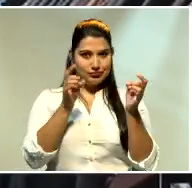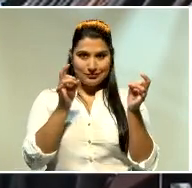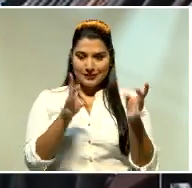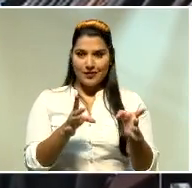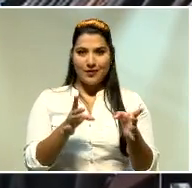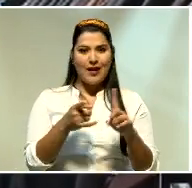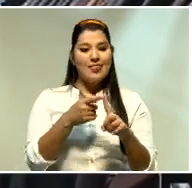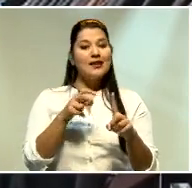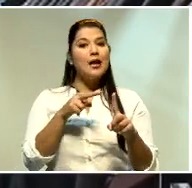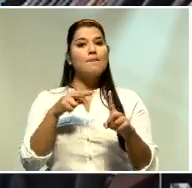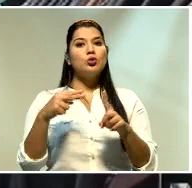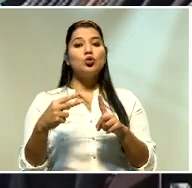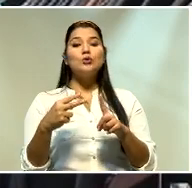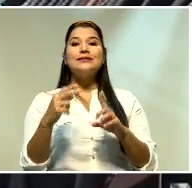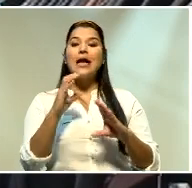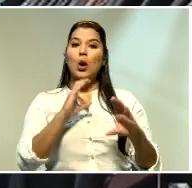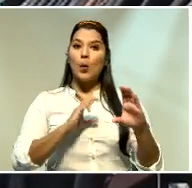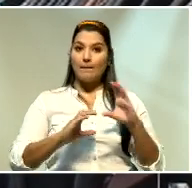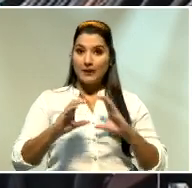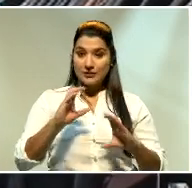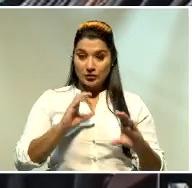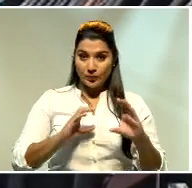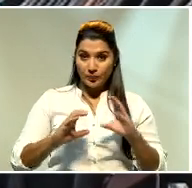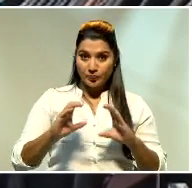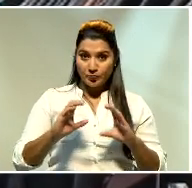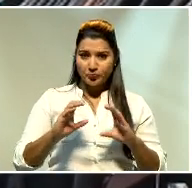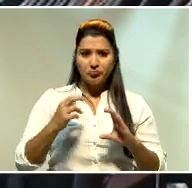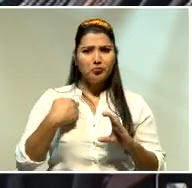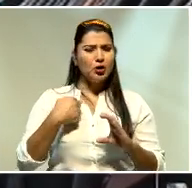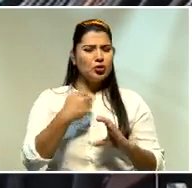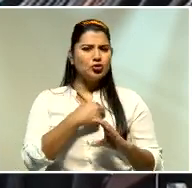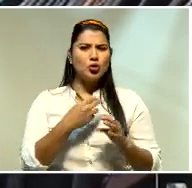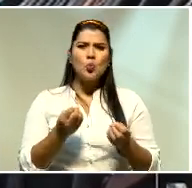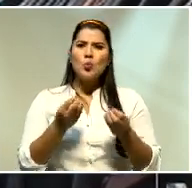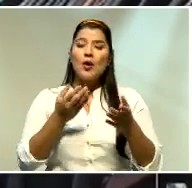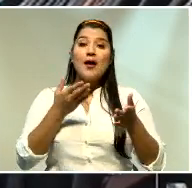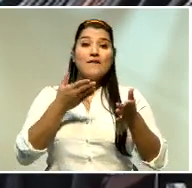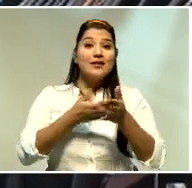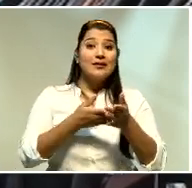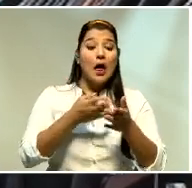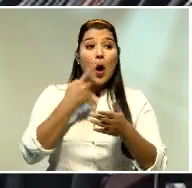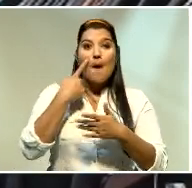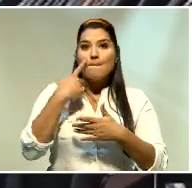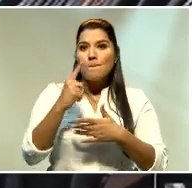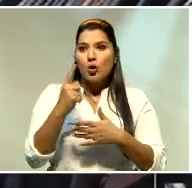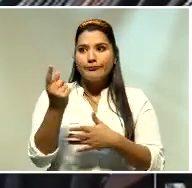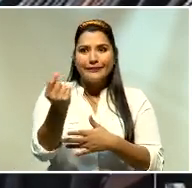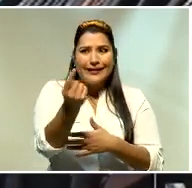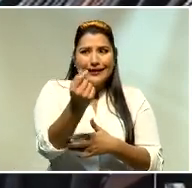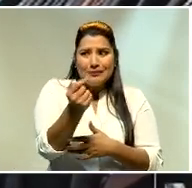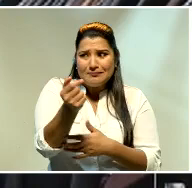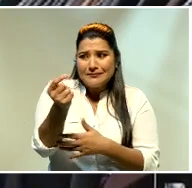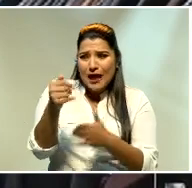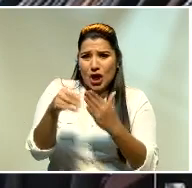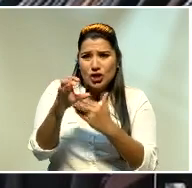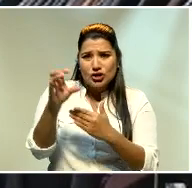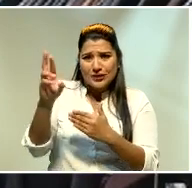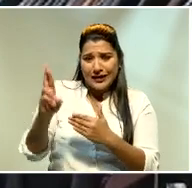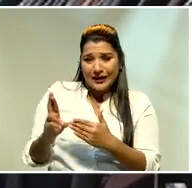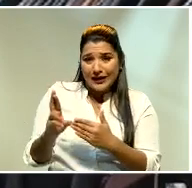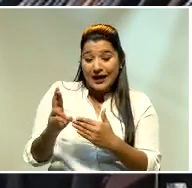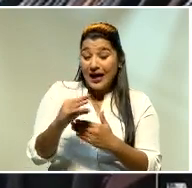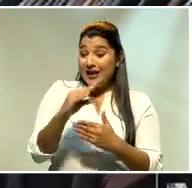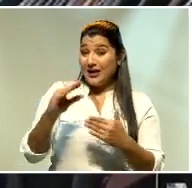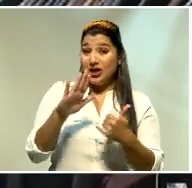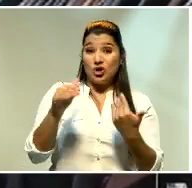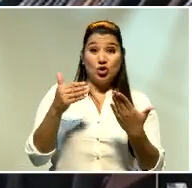nivel de comercio, donde hemos sido afectados por la liquidez que hay en el país y todo el fenómeno que se